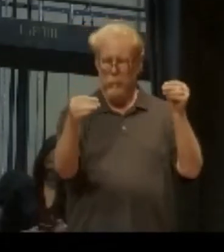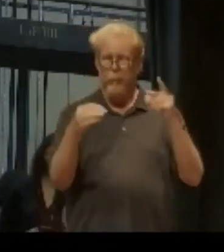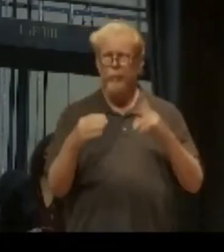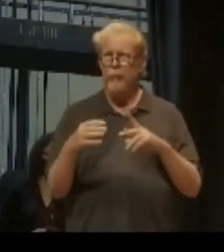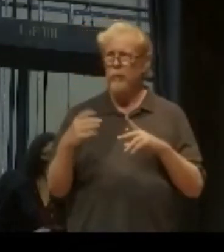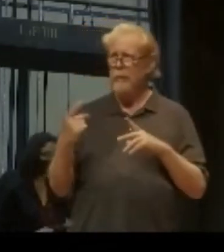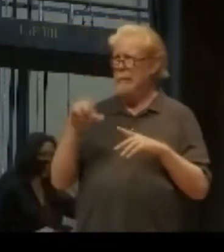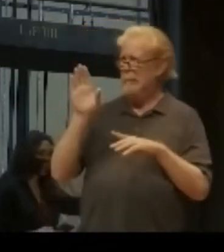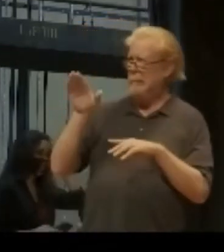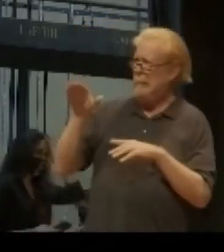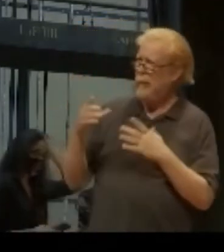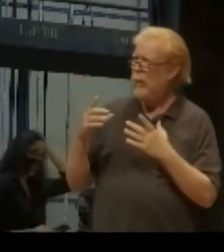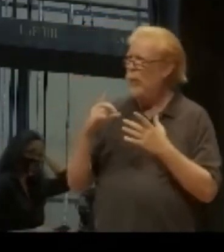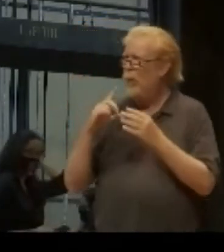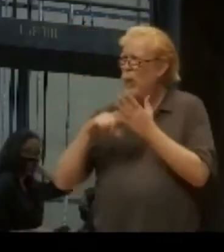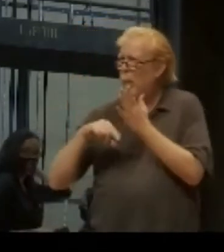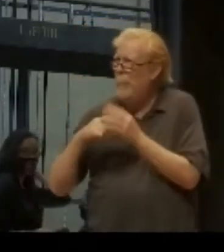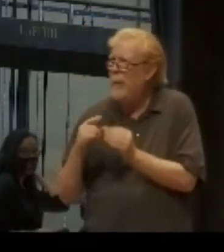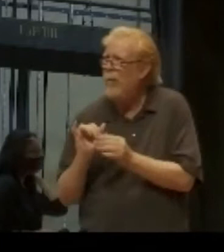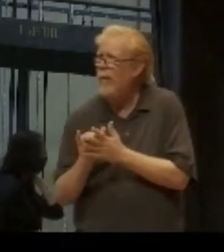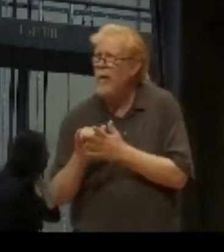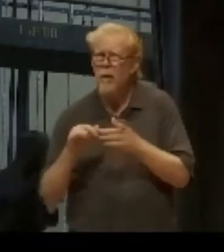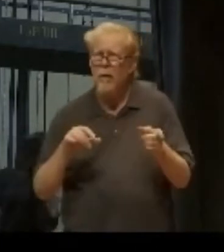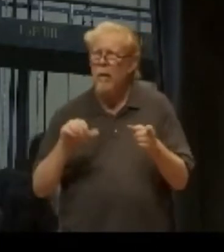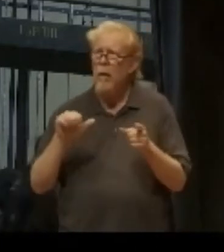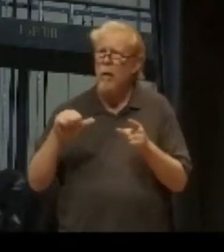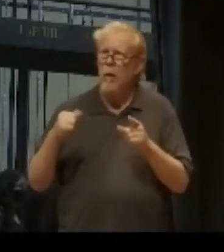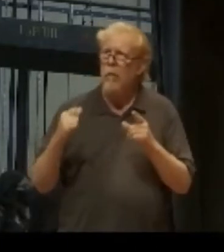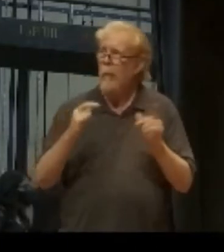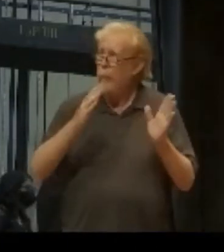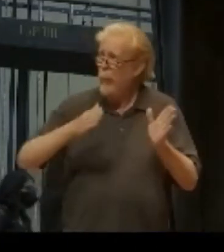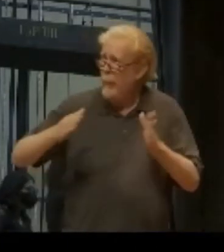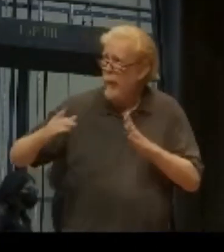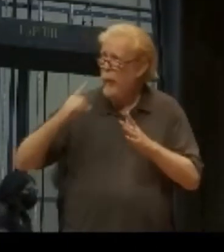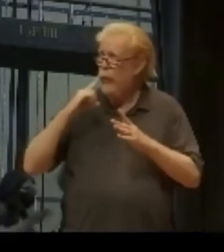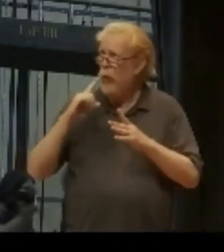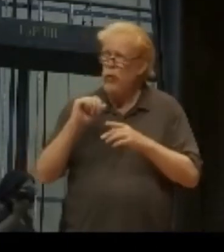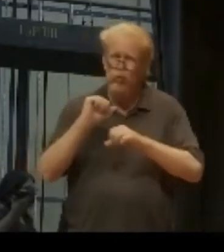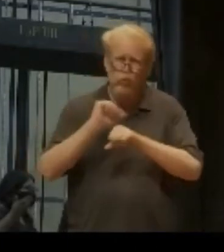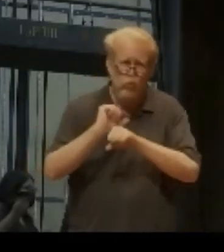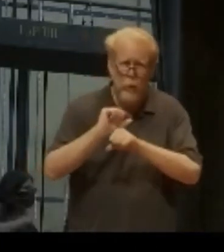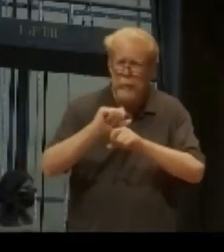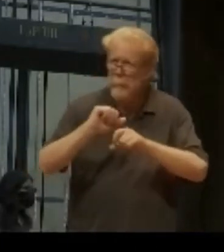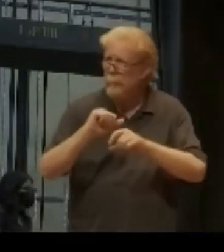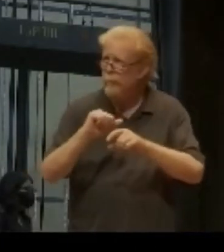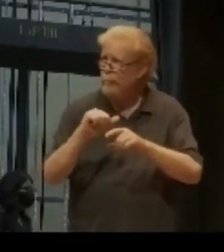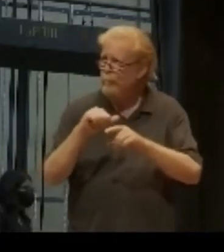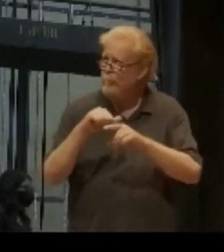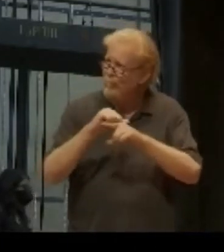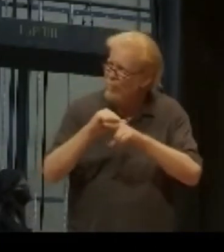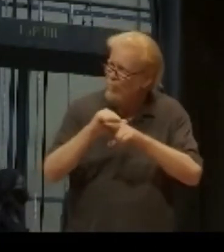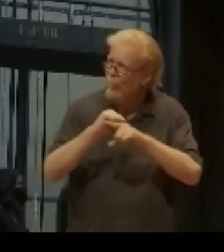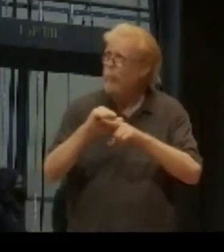una de las preguntas que me decían, el superintendente, ¿y qué pasa con aquellas clases que estaban preparando los estudiantes para el